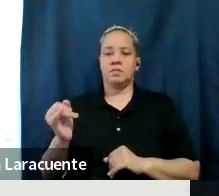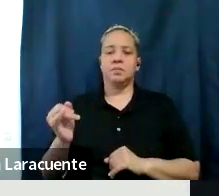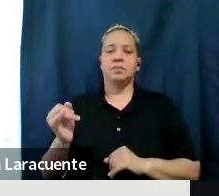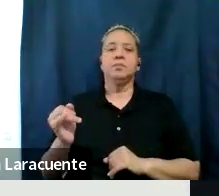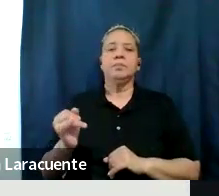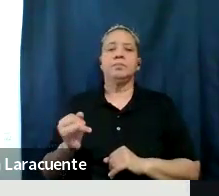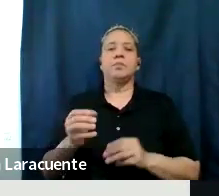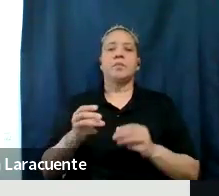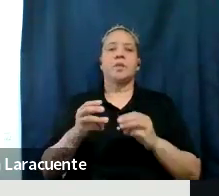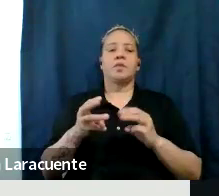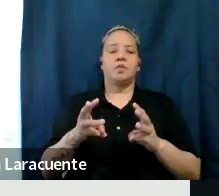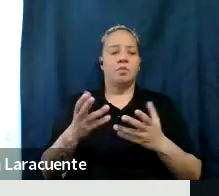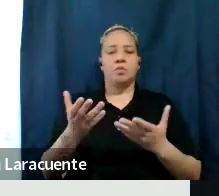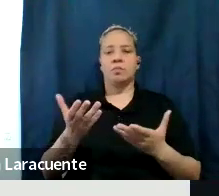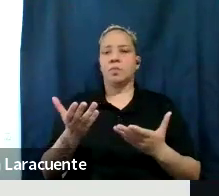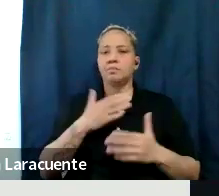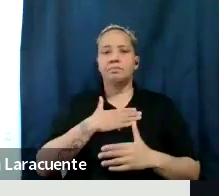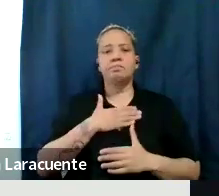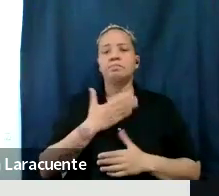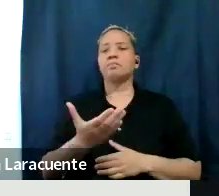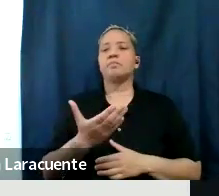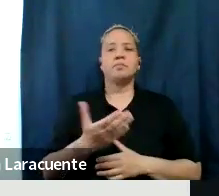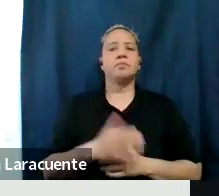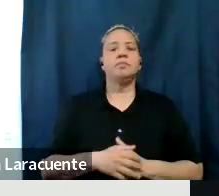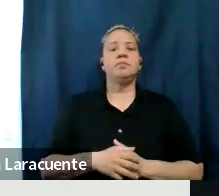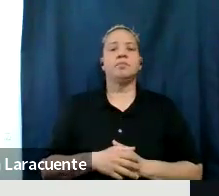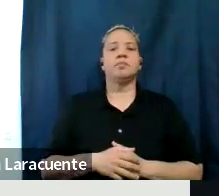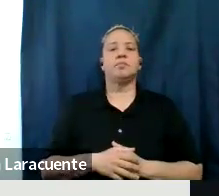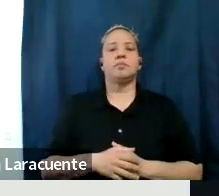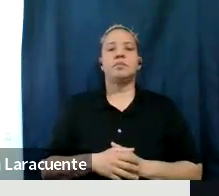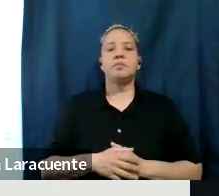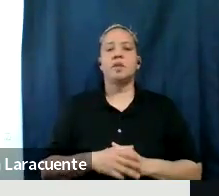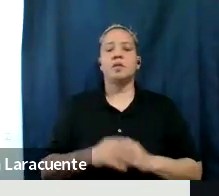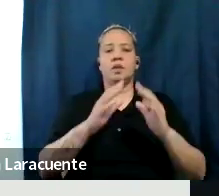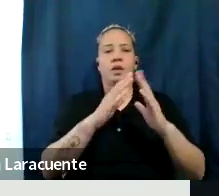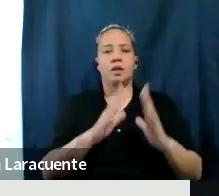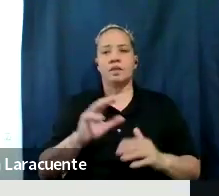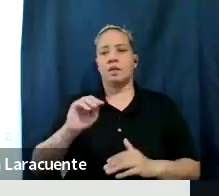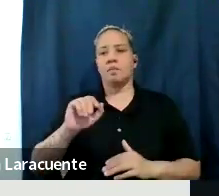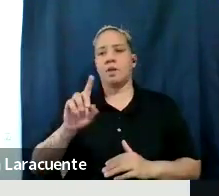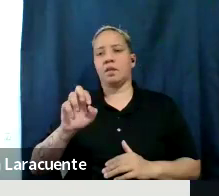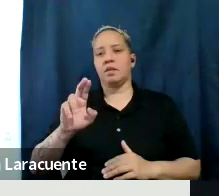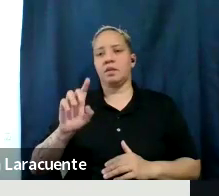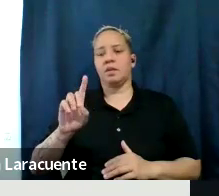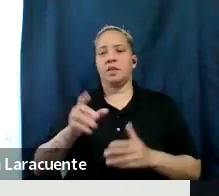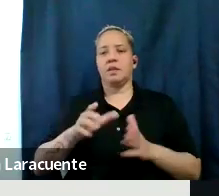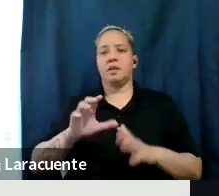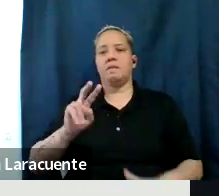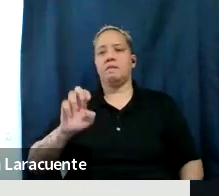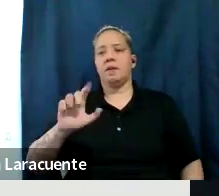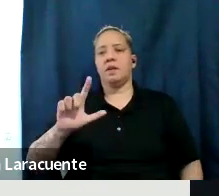manera desprendida y generosísima, montaron una casa en Madrid, en la calle Velázquez,